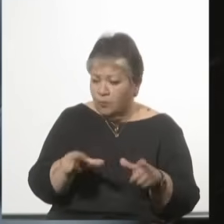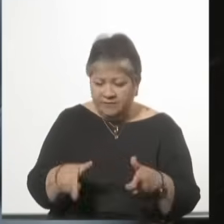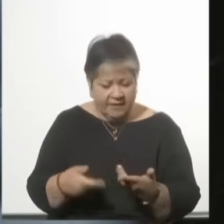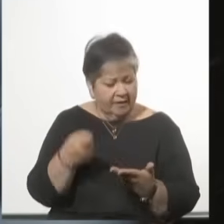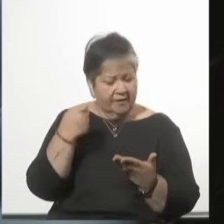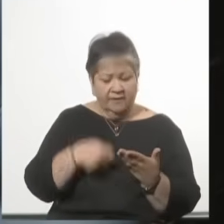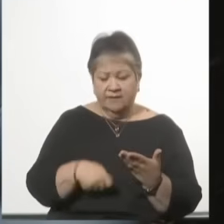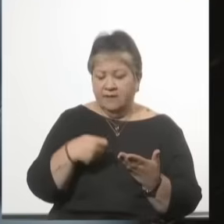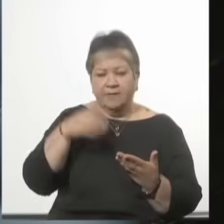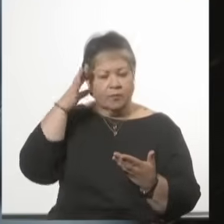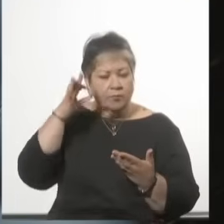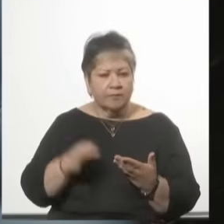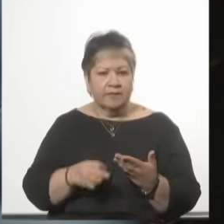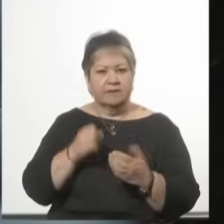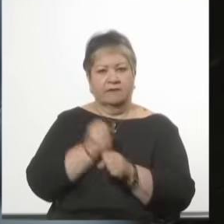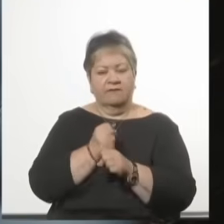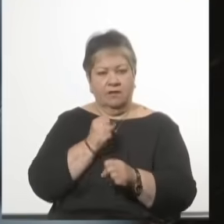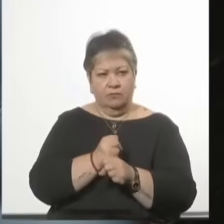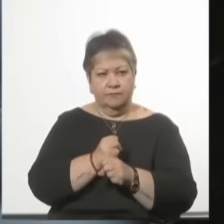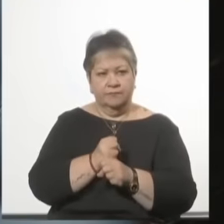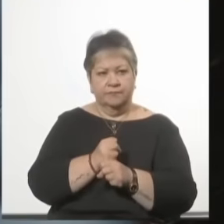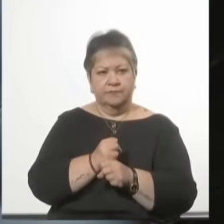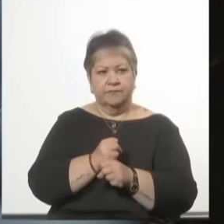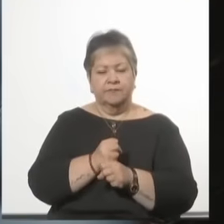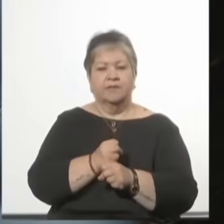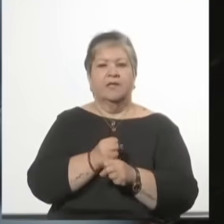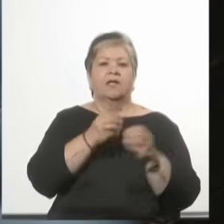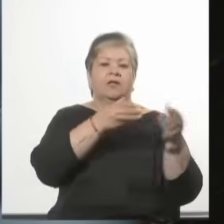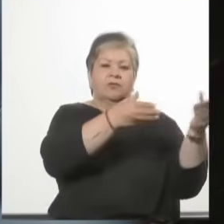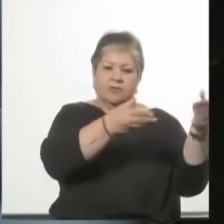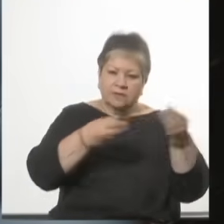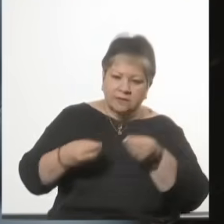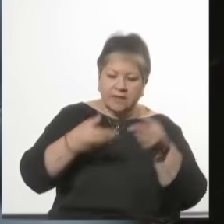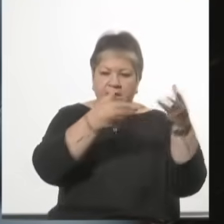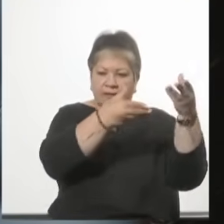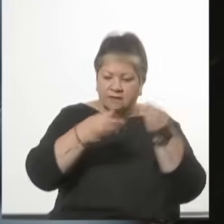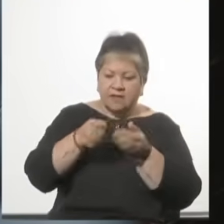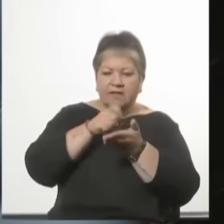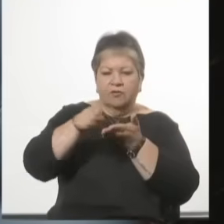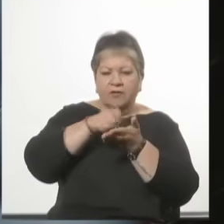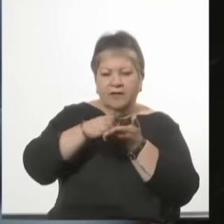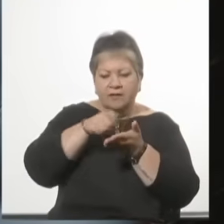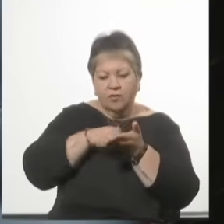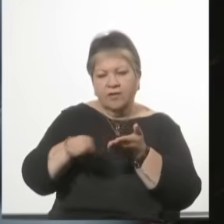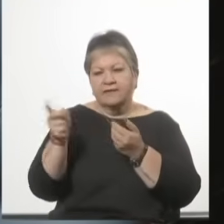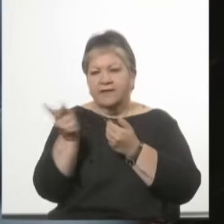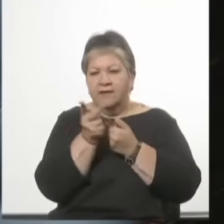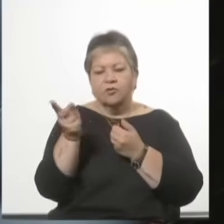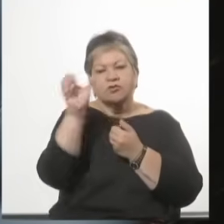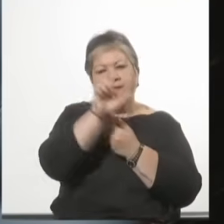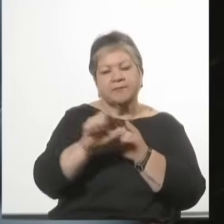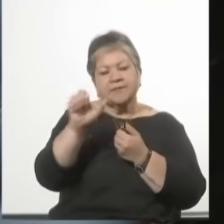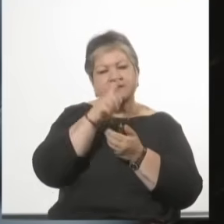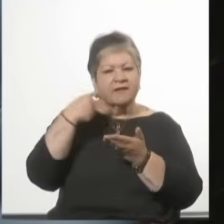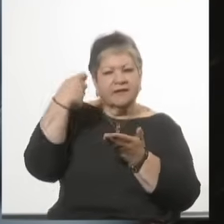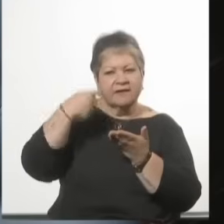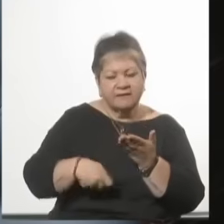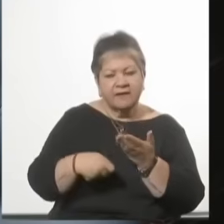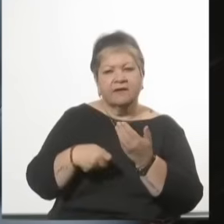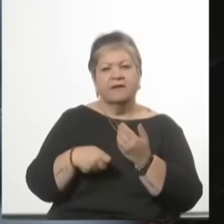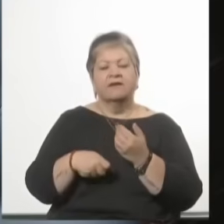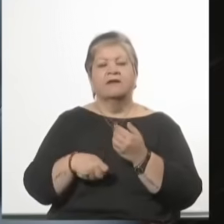fiel cumplimiento. Cardama remite borradores de las garantías de Euro-Exim Bank y de RedBridge con fecha 9 de